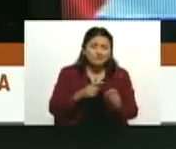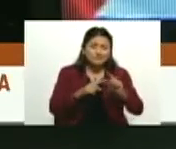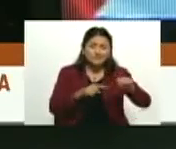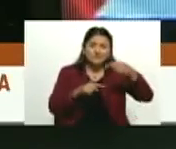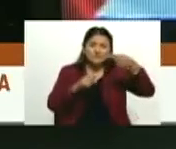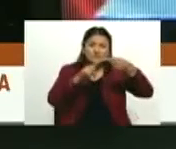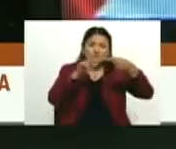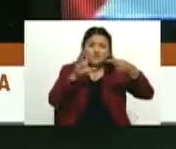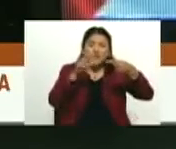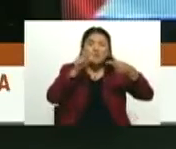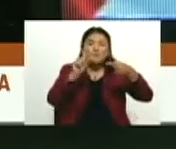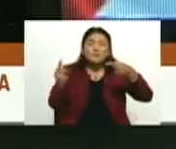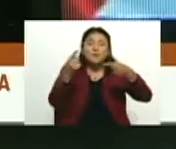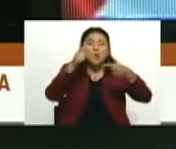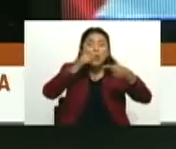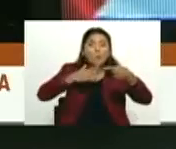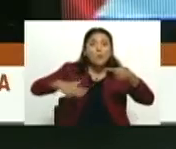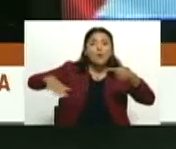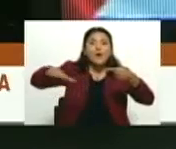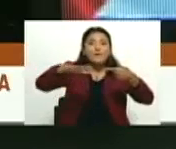allá de los gobiernos,